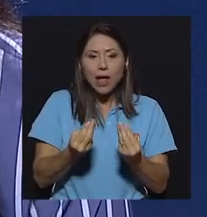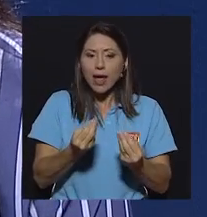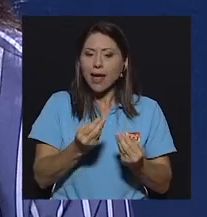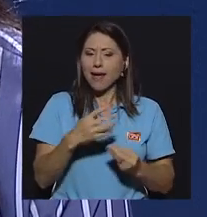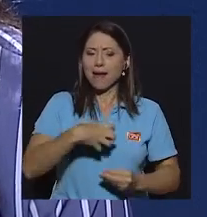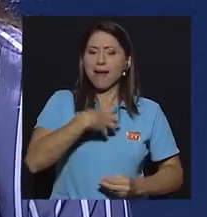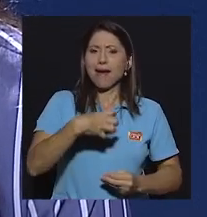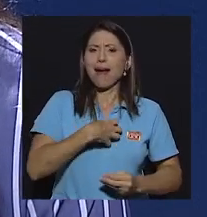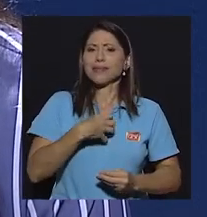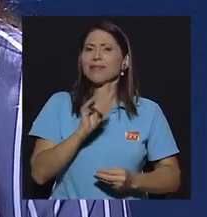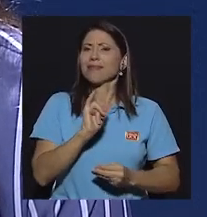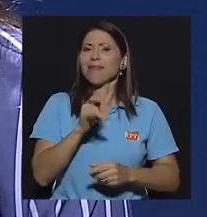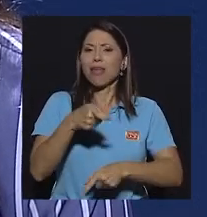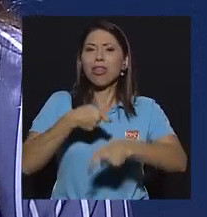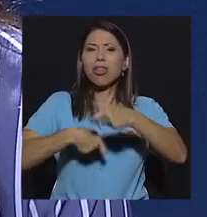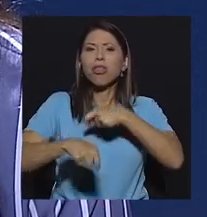documental.